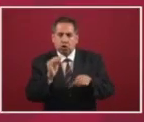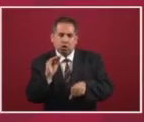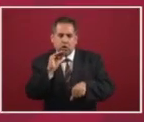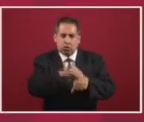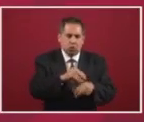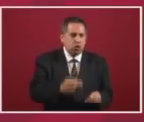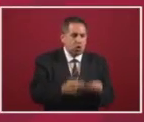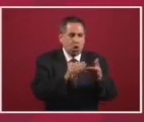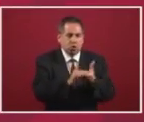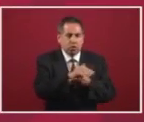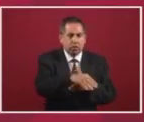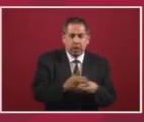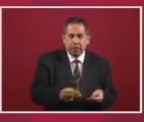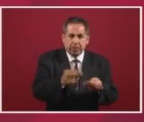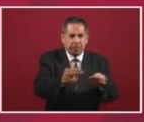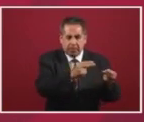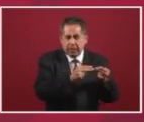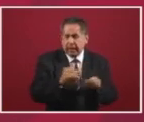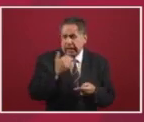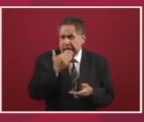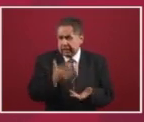No es suficiente la inversión pública